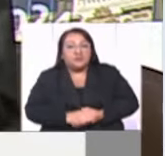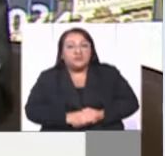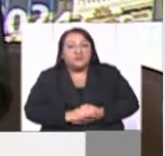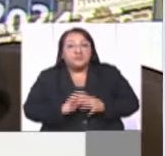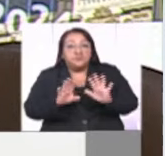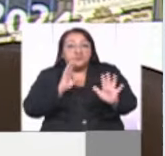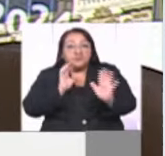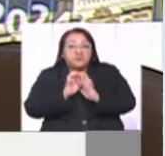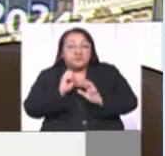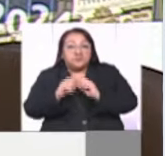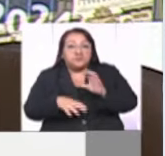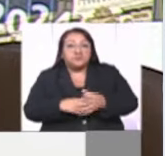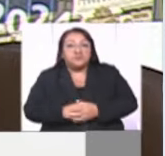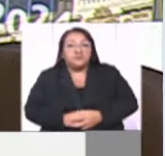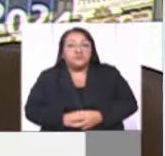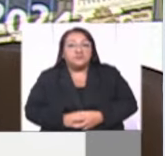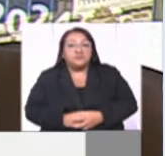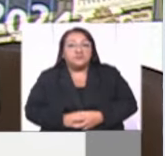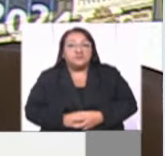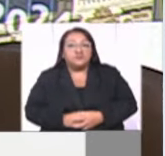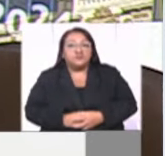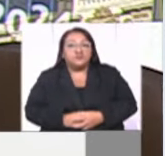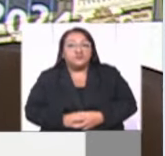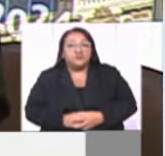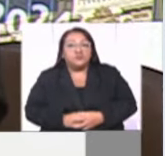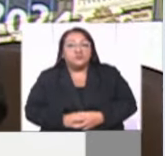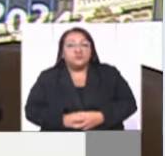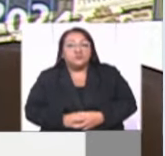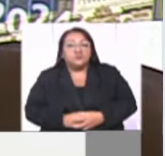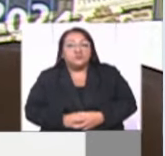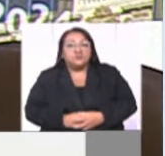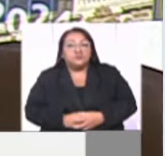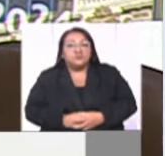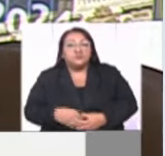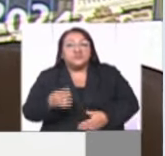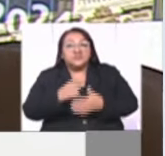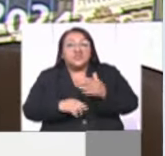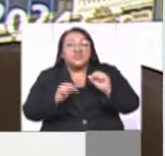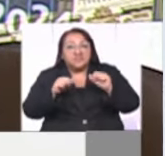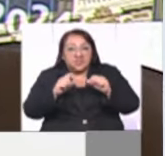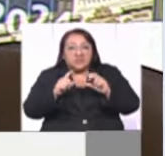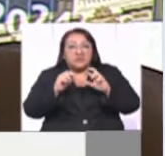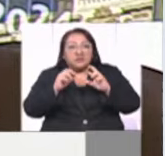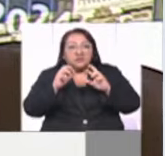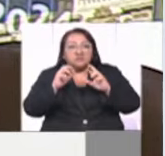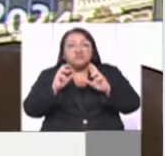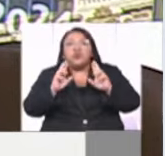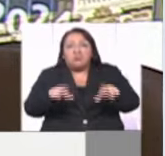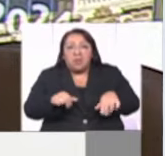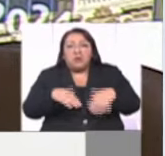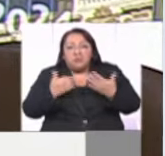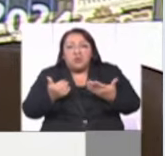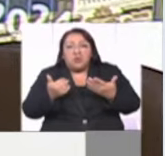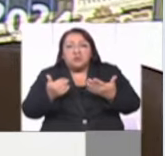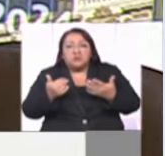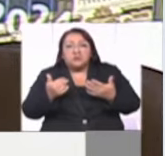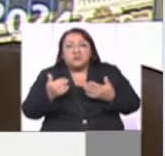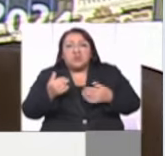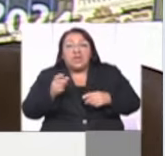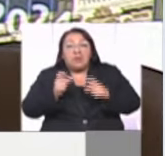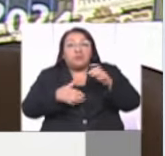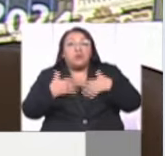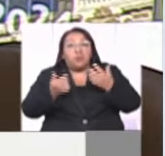ejemplo, se dice, entre otros, el TC dice que es constitucionalmente lícito que los aportantes